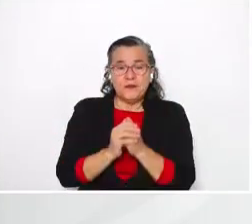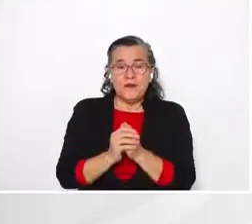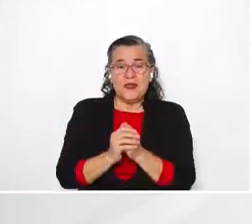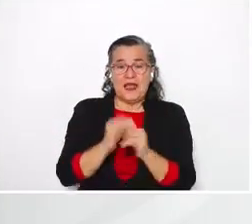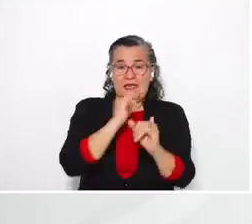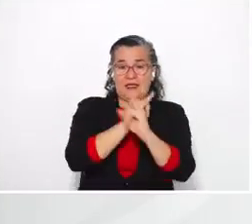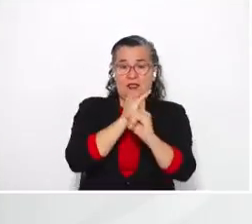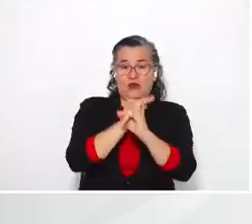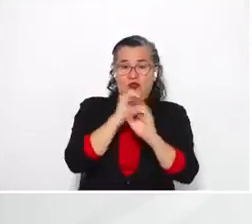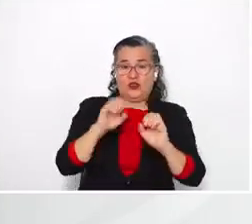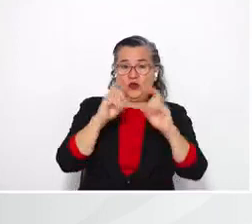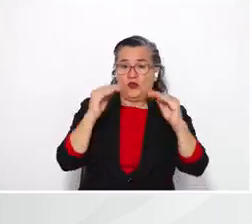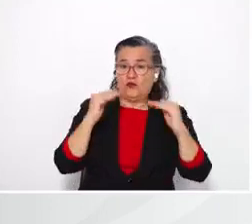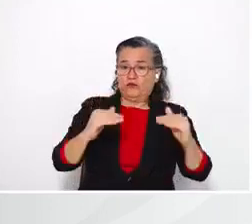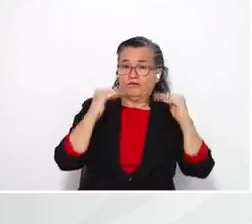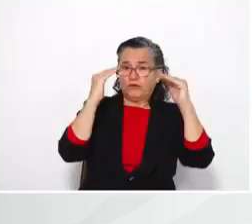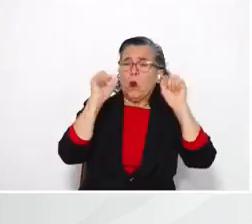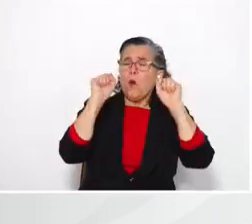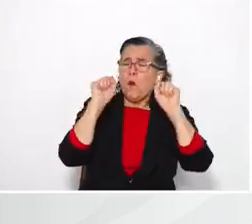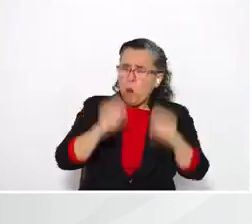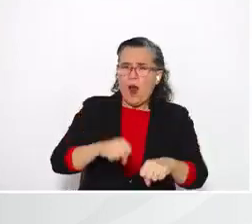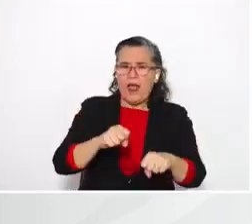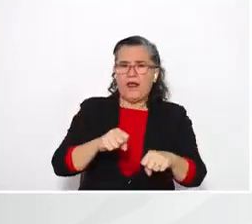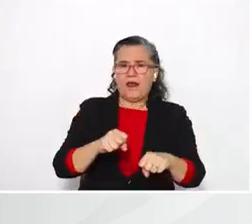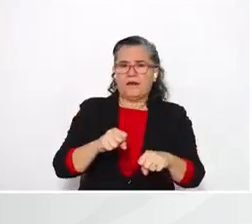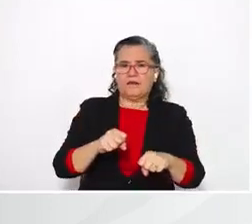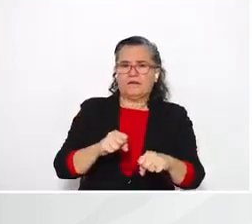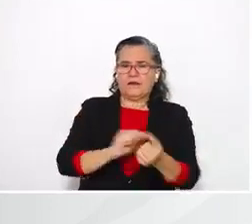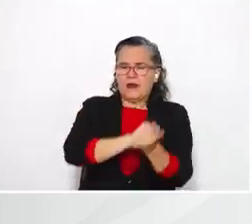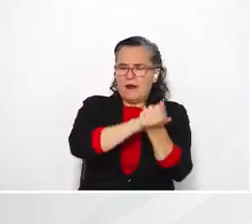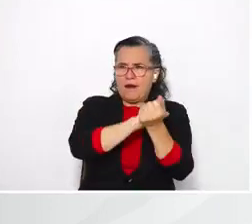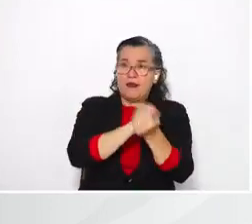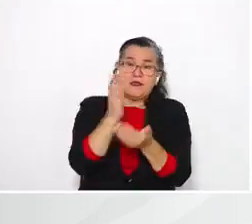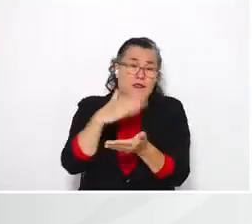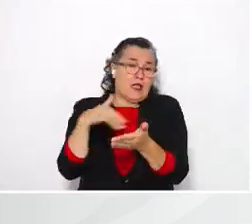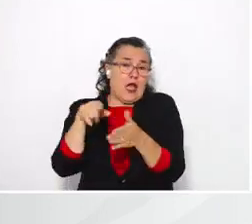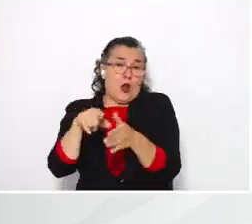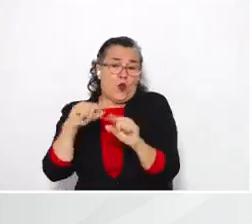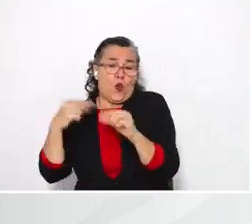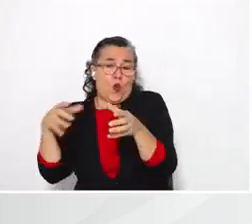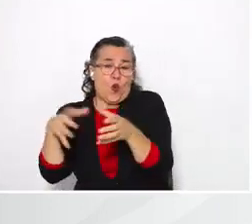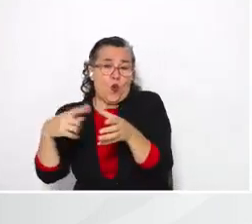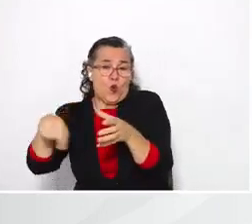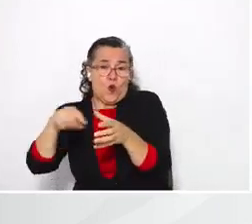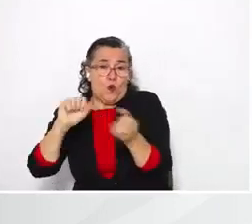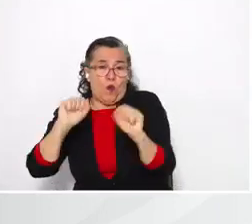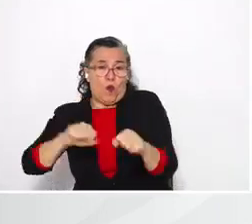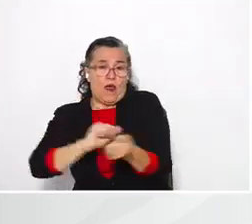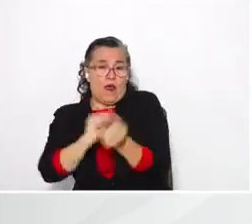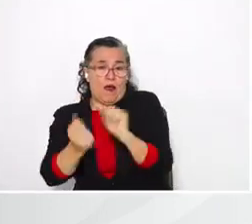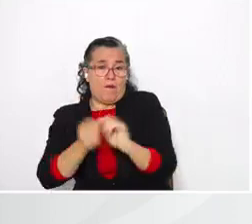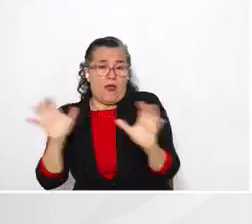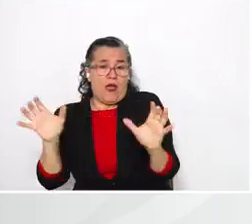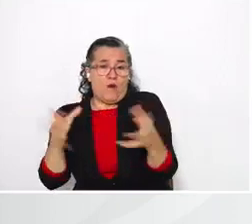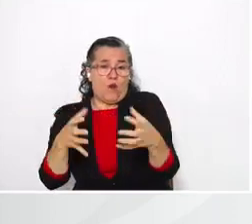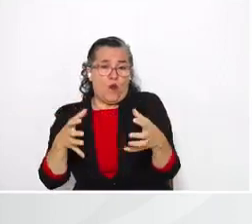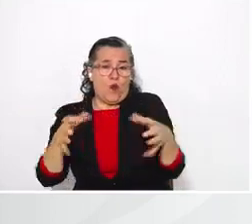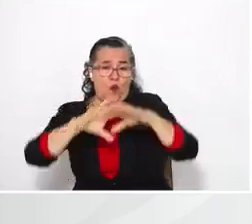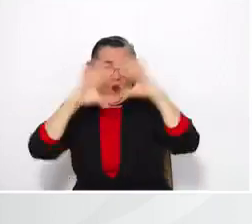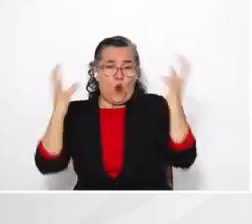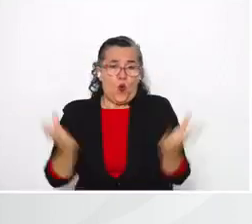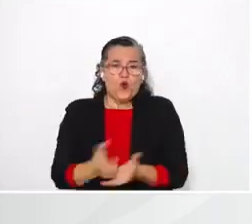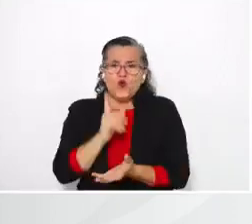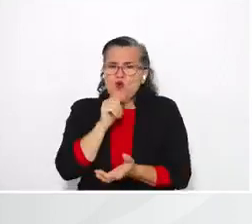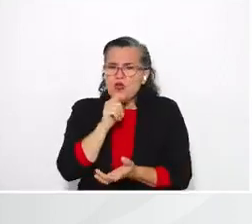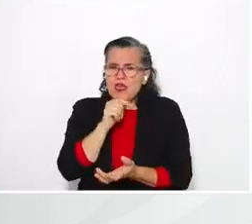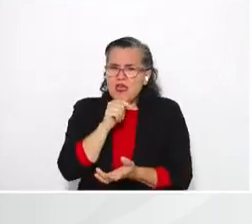las instituciones de educación superior, si hay algún grupo que puede cambiar el mundo más rápidamente, son las instituciones